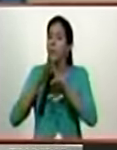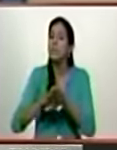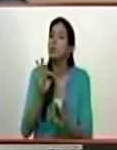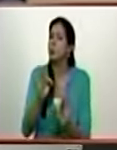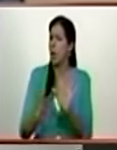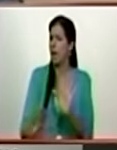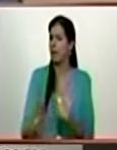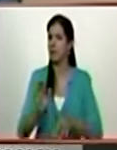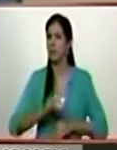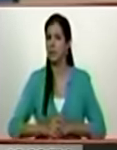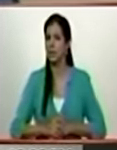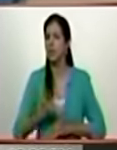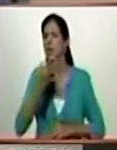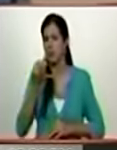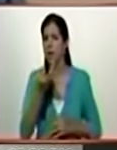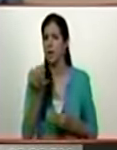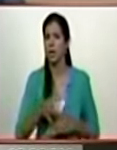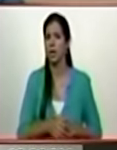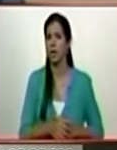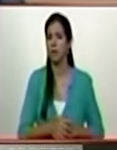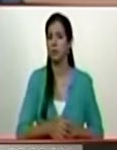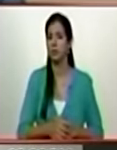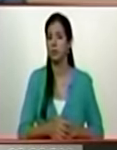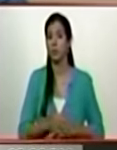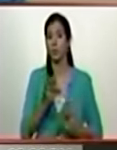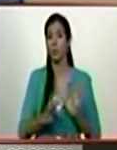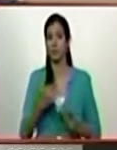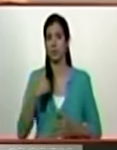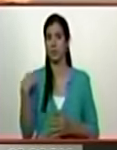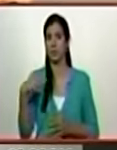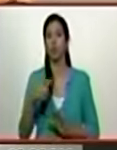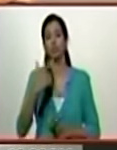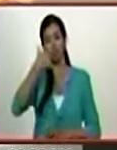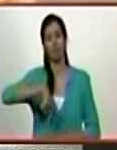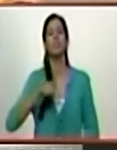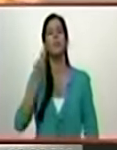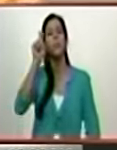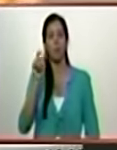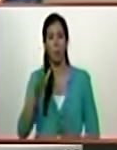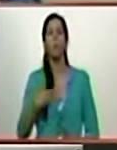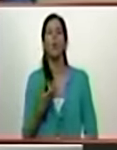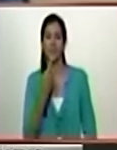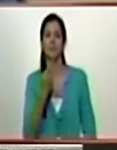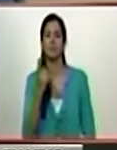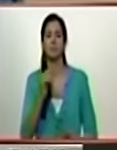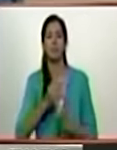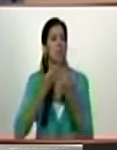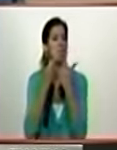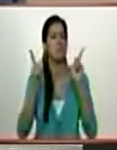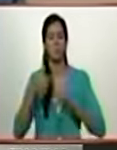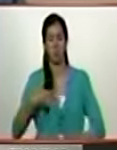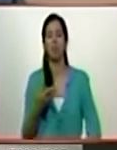casualidad, vale, de verdad, yo tengo la ventaja de ser diputado y puedo decir esto